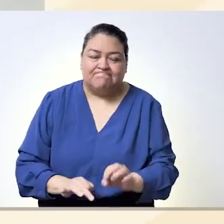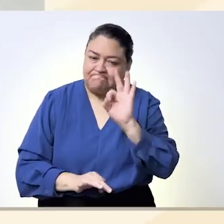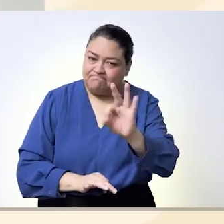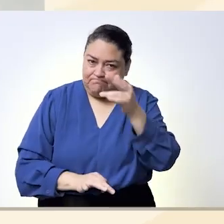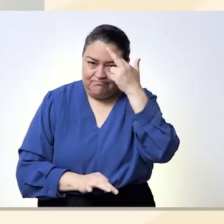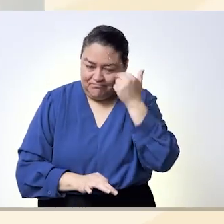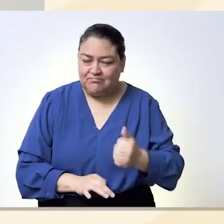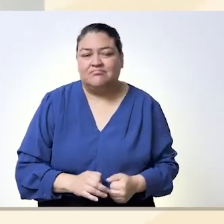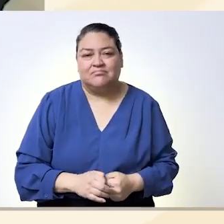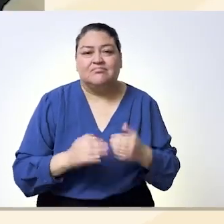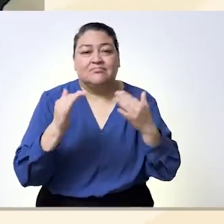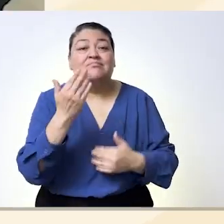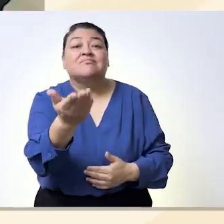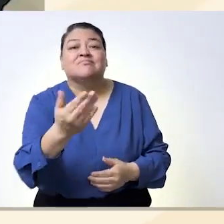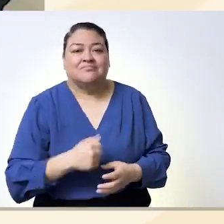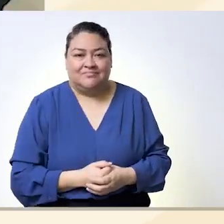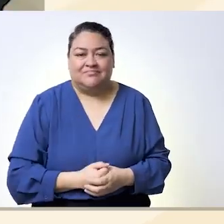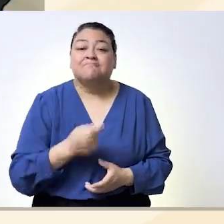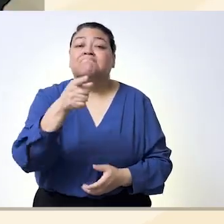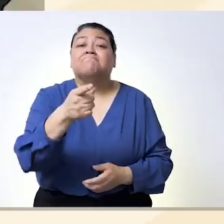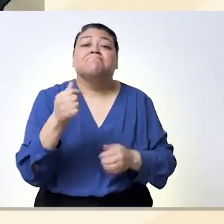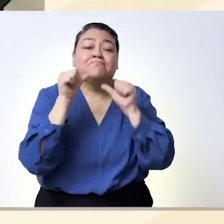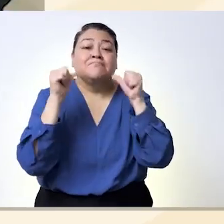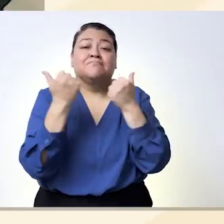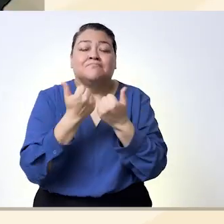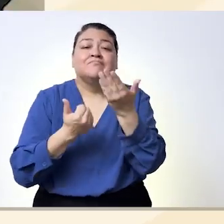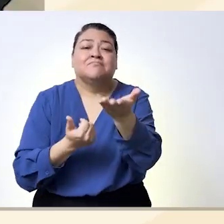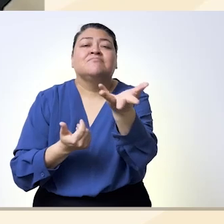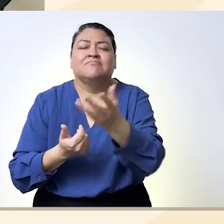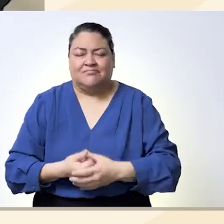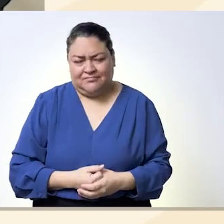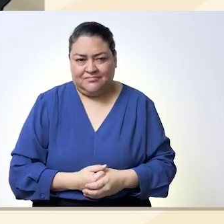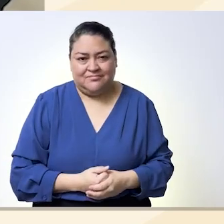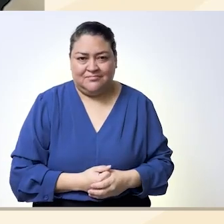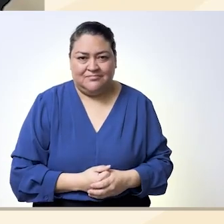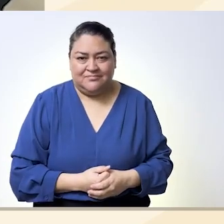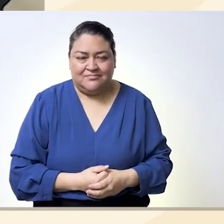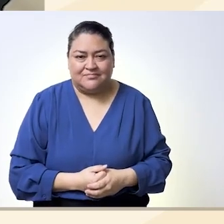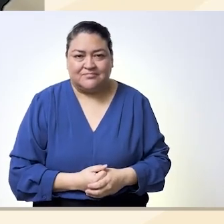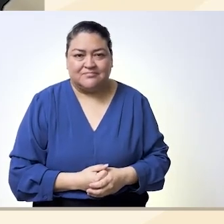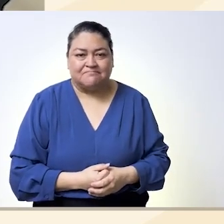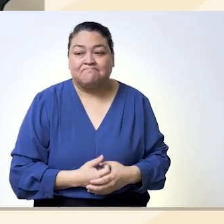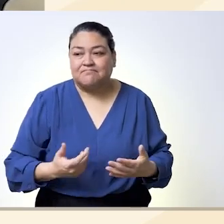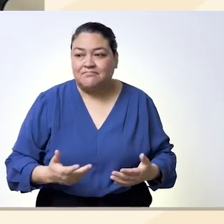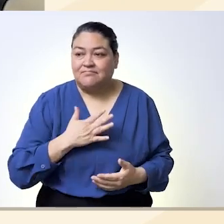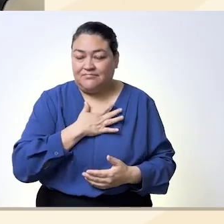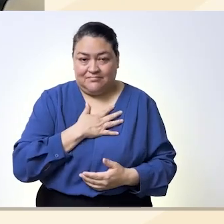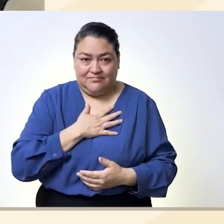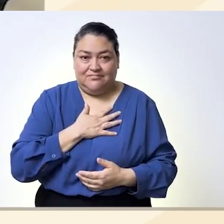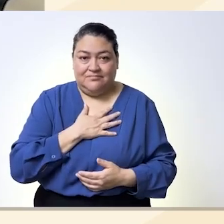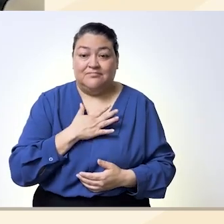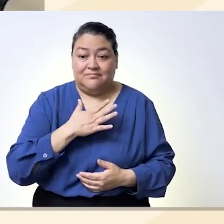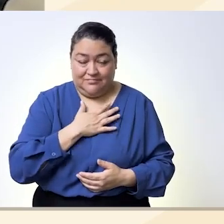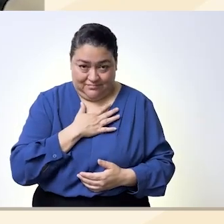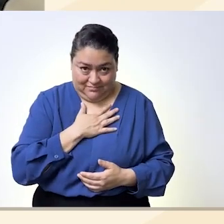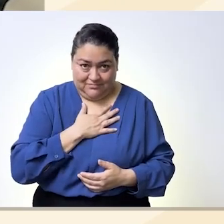¿qué están haciendo desde donde estás tú posicionada? Pues yo, tenemos en el Laboratorio Afectivo una